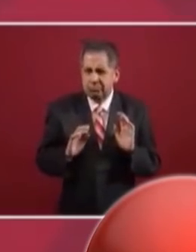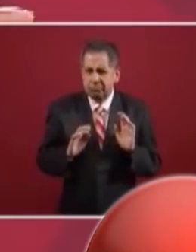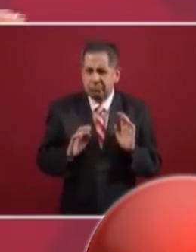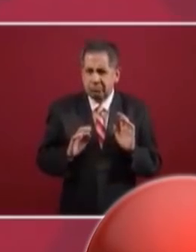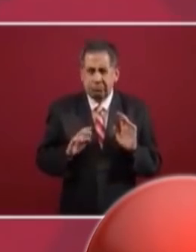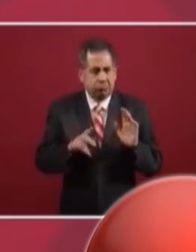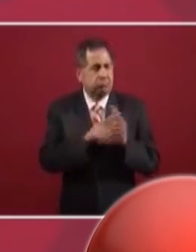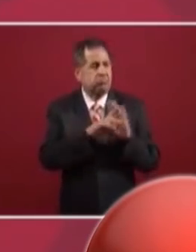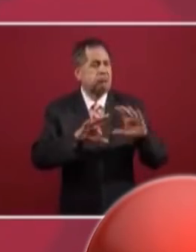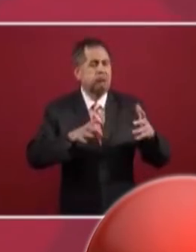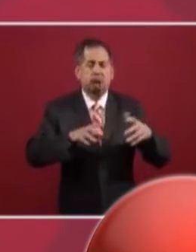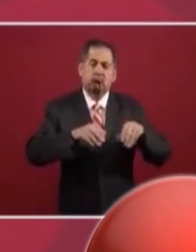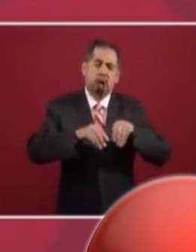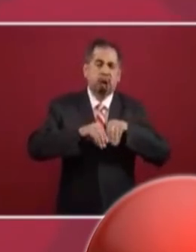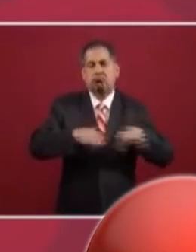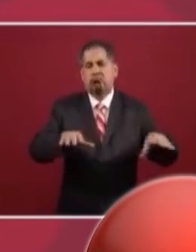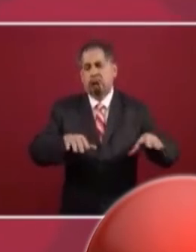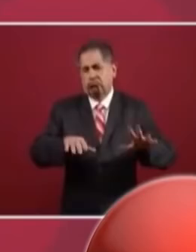los medios